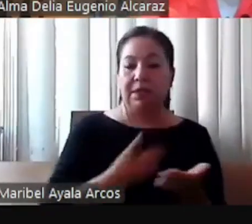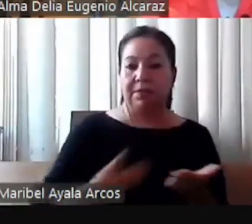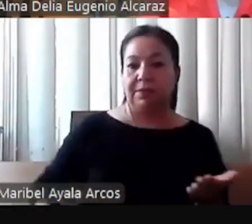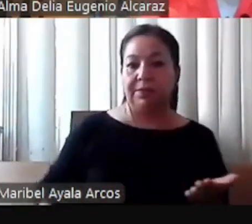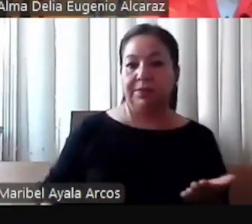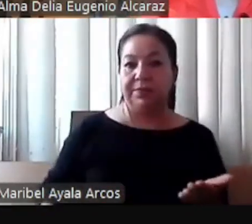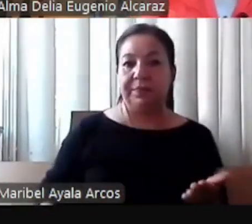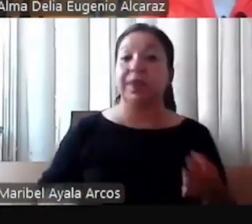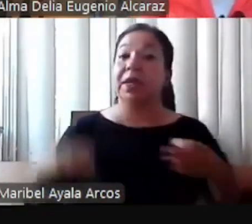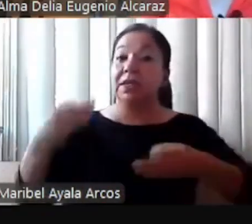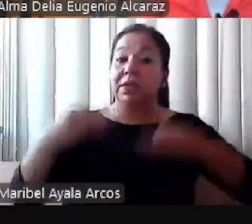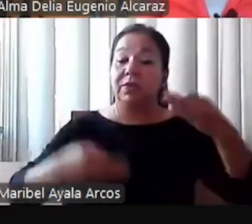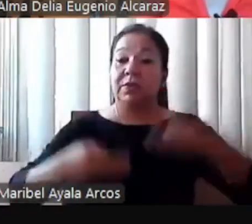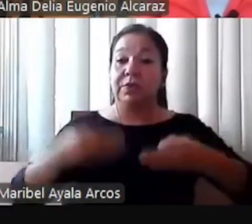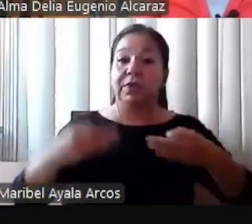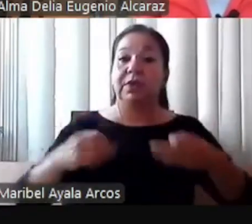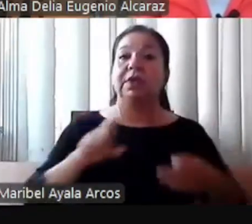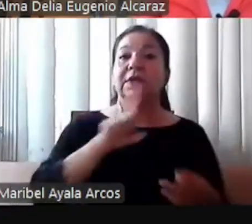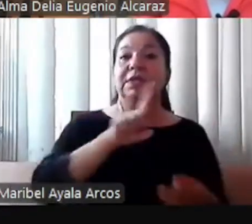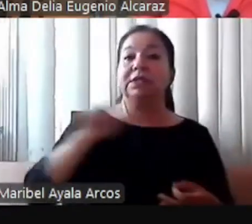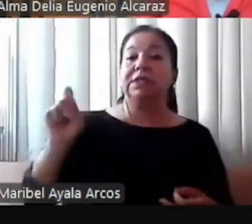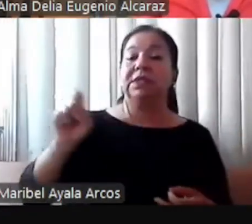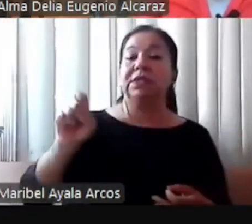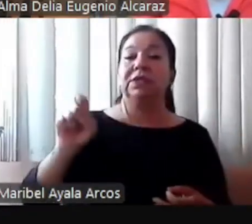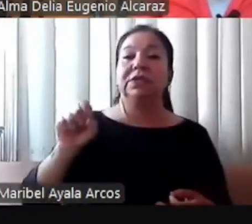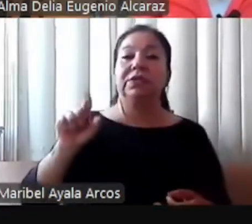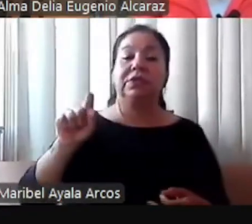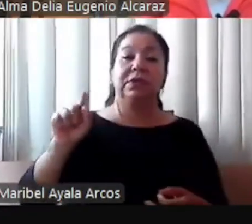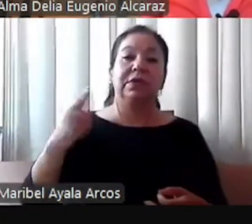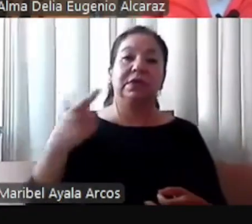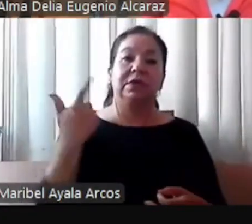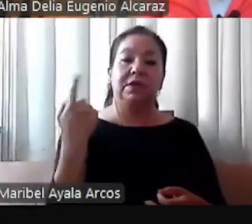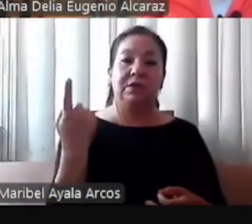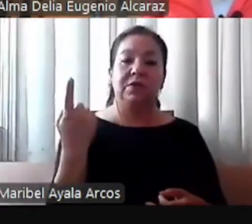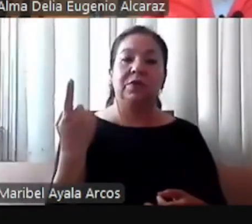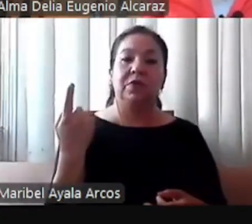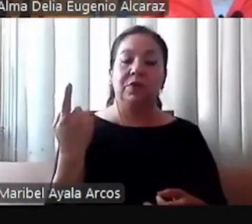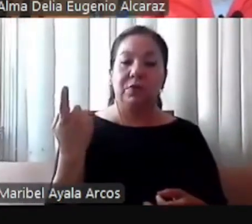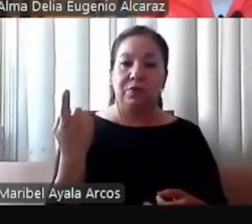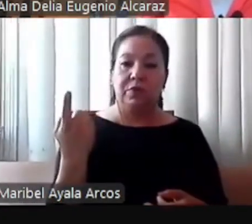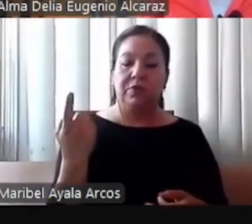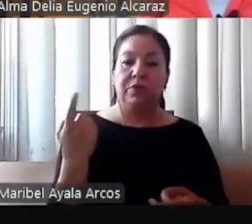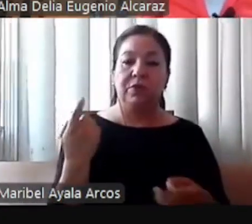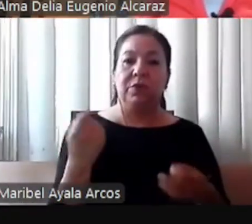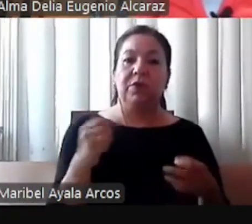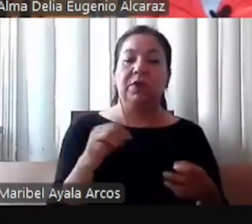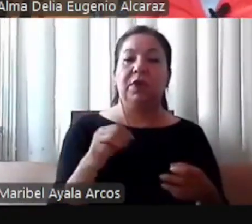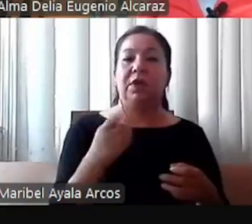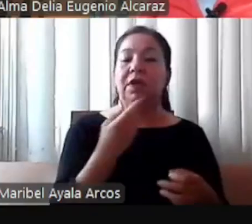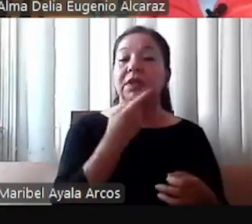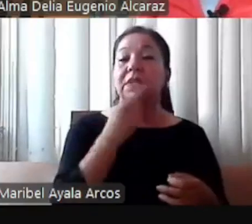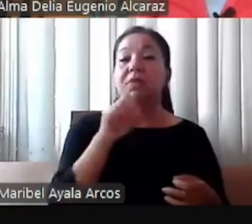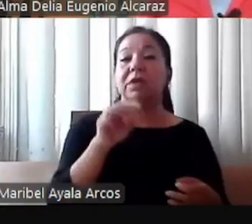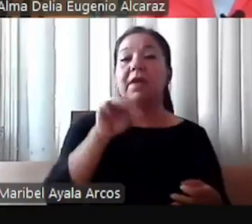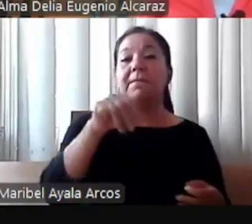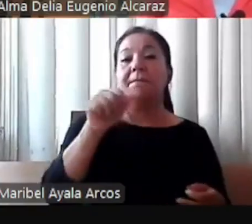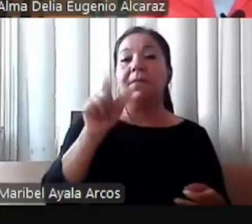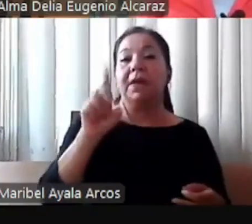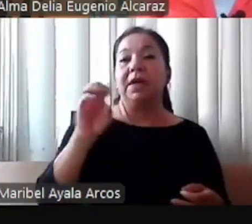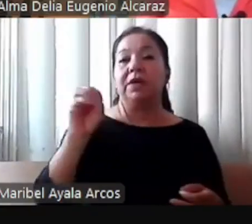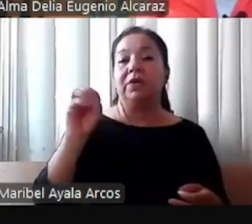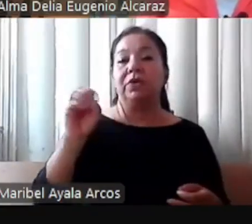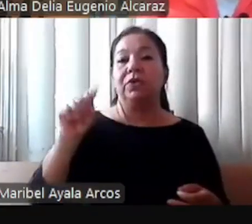juicio electoral ciudadano 171 de este año, promovido por Marco Tulio Sánchez Alarcón, en contra del acuerdo de